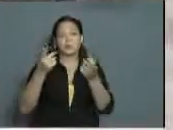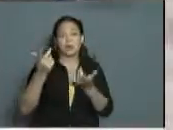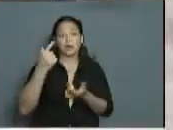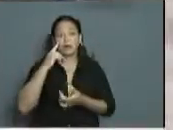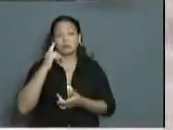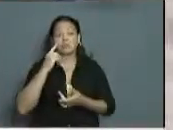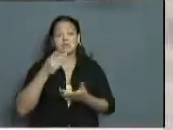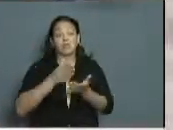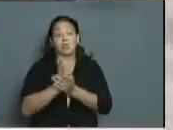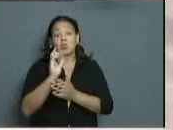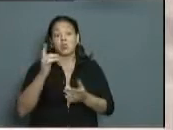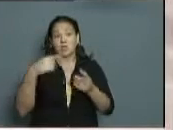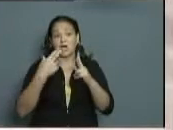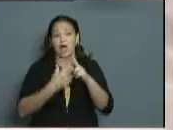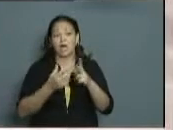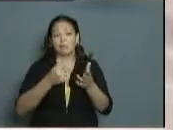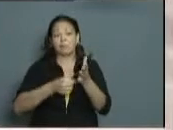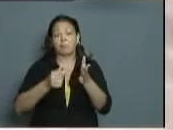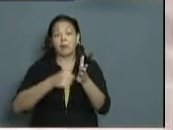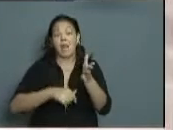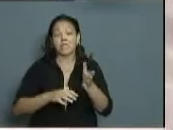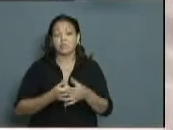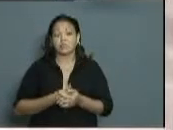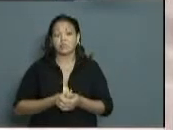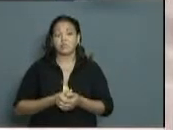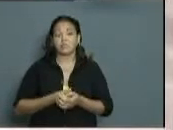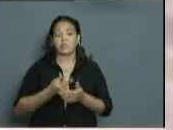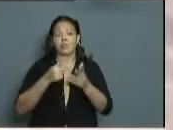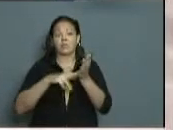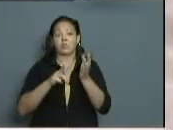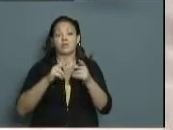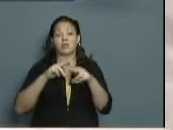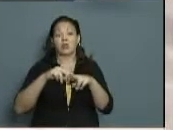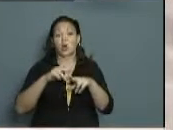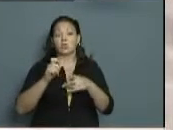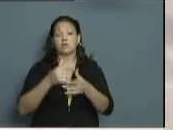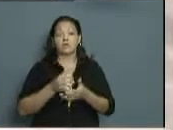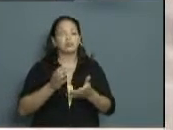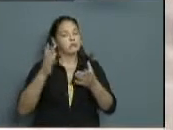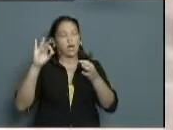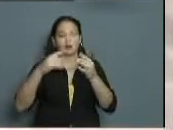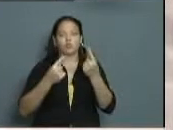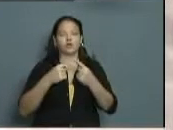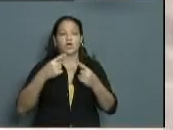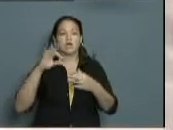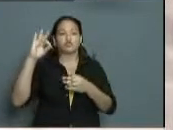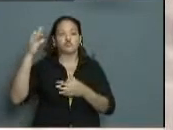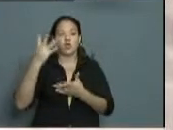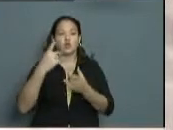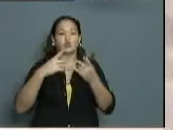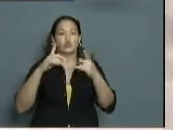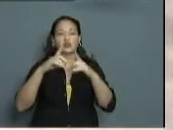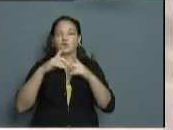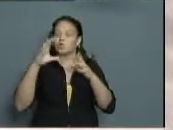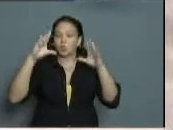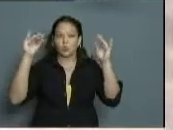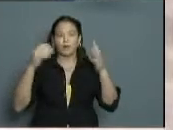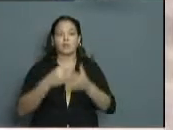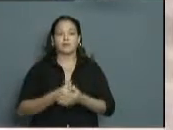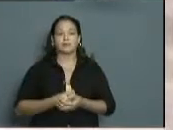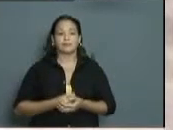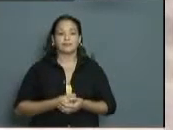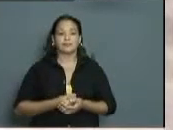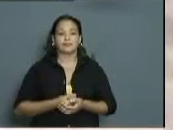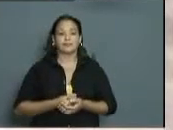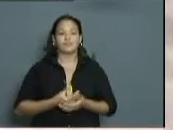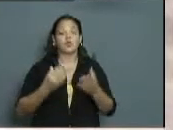según los modelos, no hay lluvia propicia a nuestra provincia. Vamos a tener sol y algunas nubes, las lluvias serán aisladas,